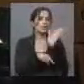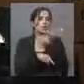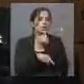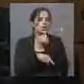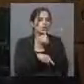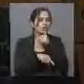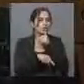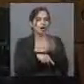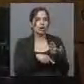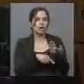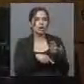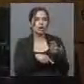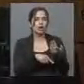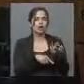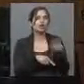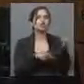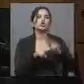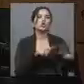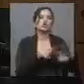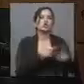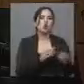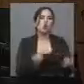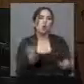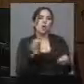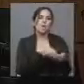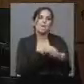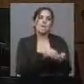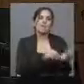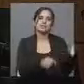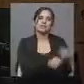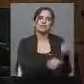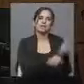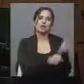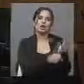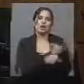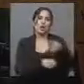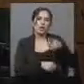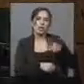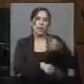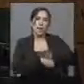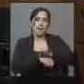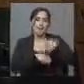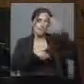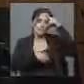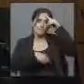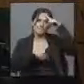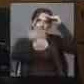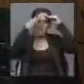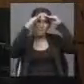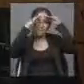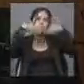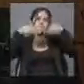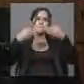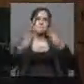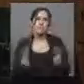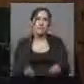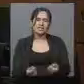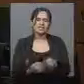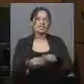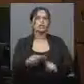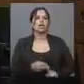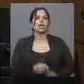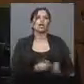listas de espera... ...o a más especialistas, es también una realidad. Por ese motivo, creo que es fundamental